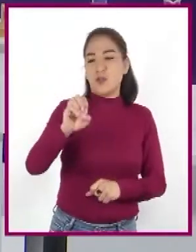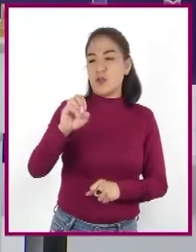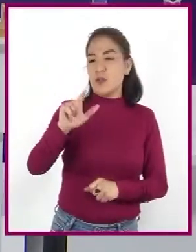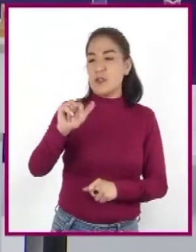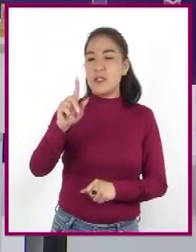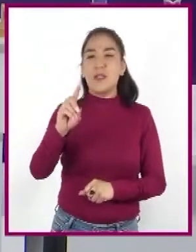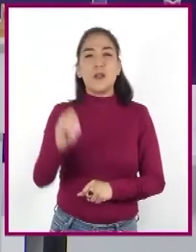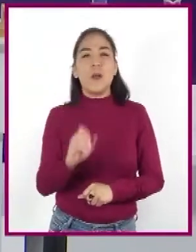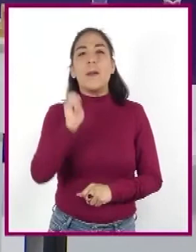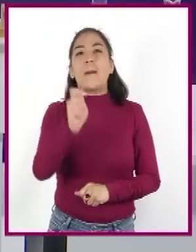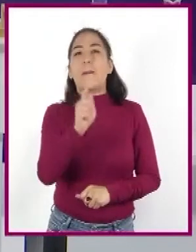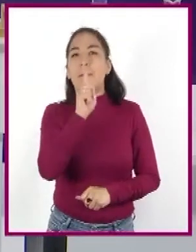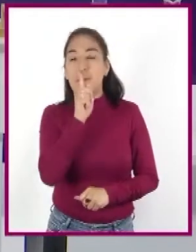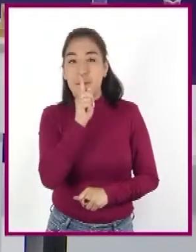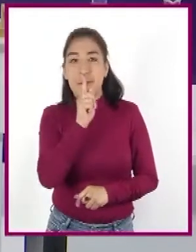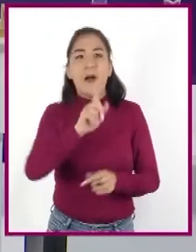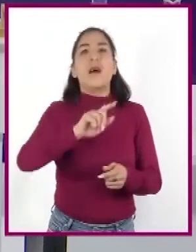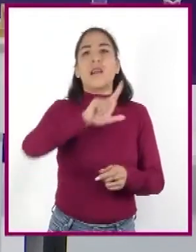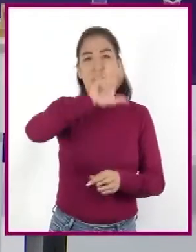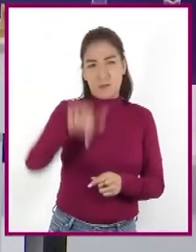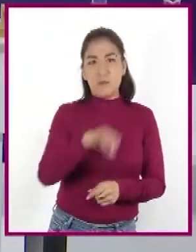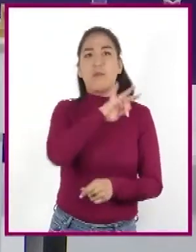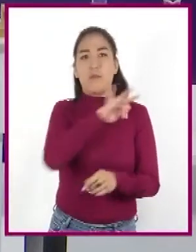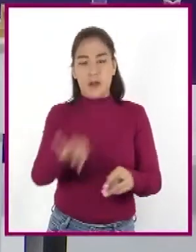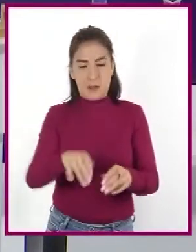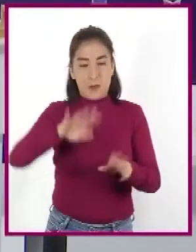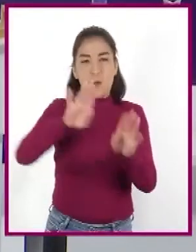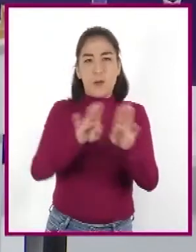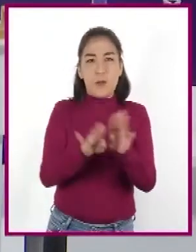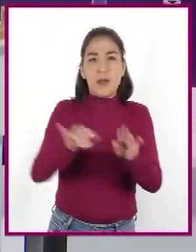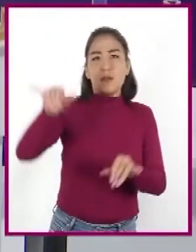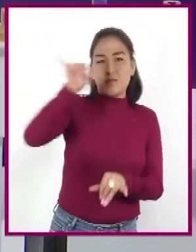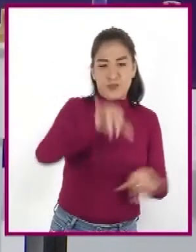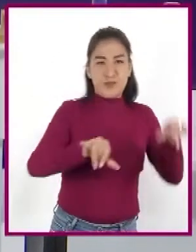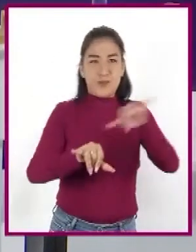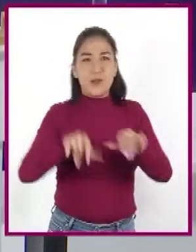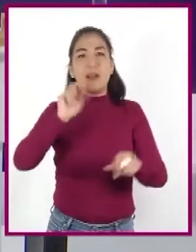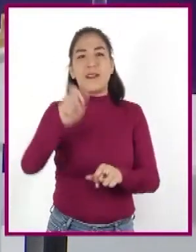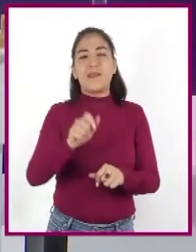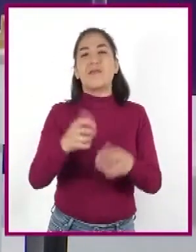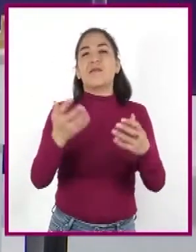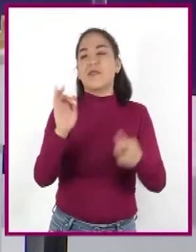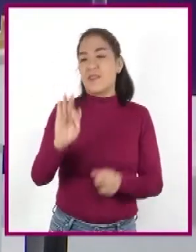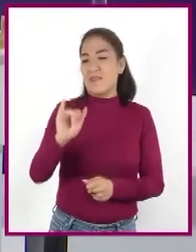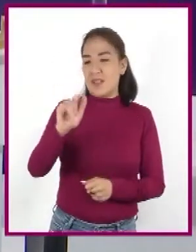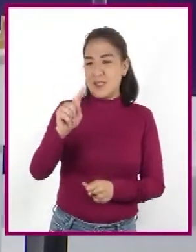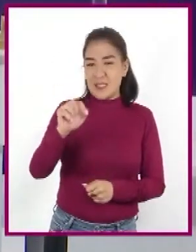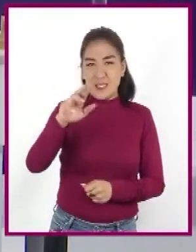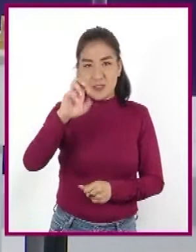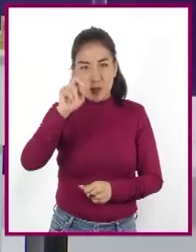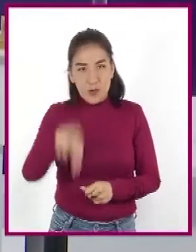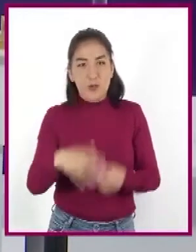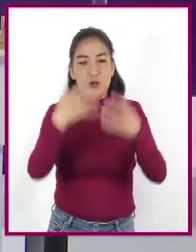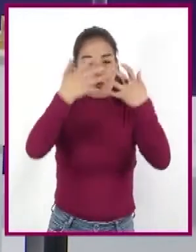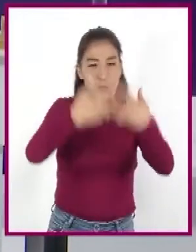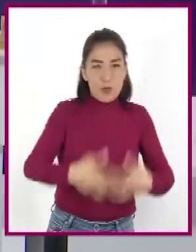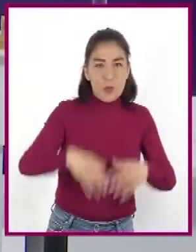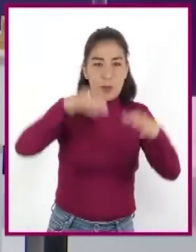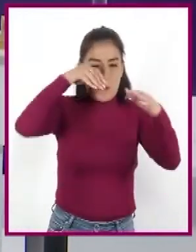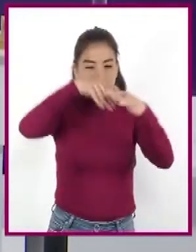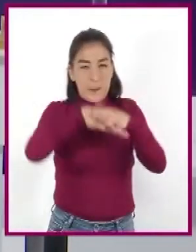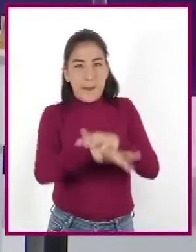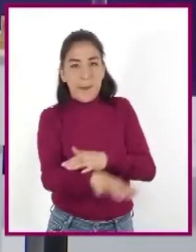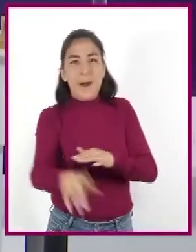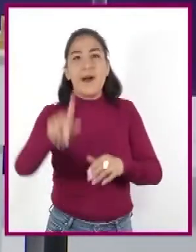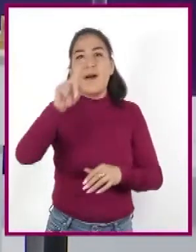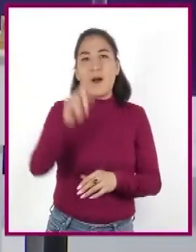que después pueden ser separados por diversos métodos como la filtración, la decantación o por un